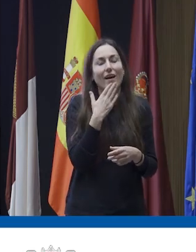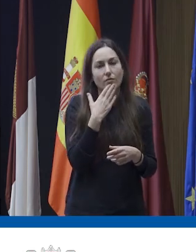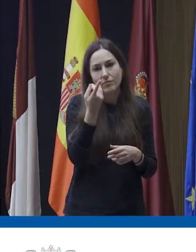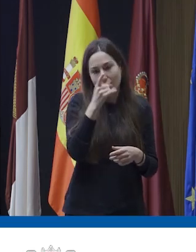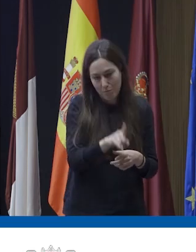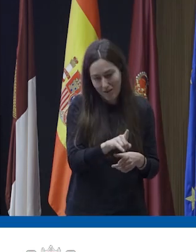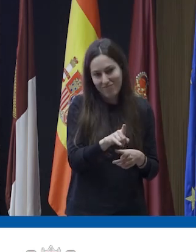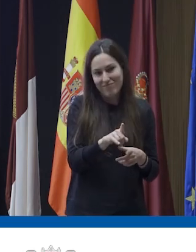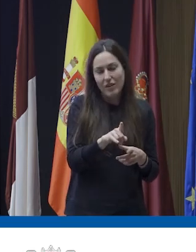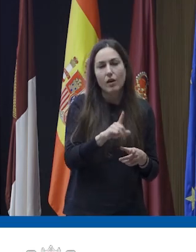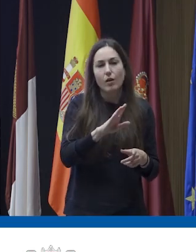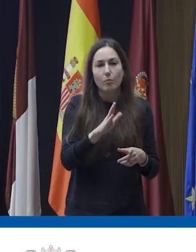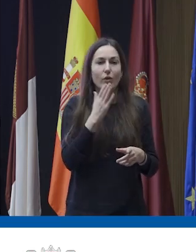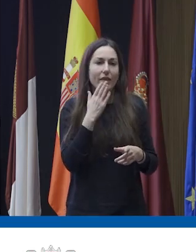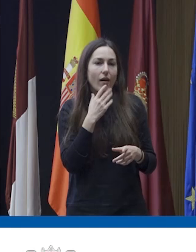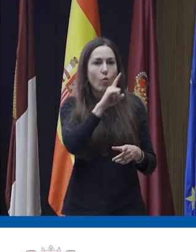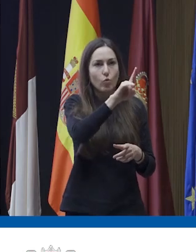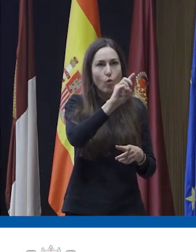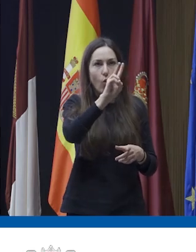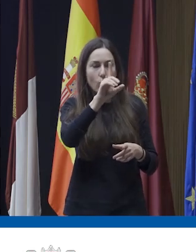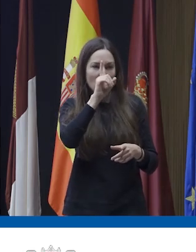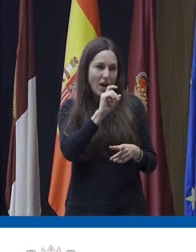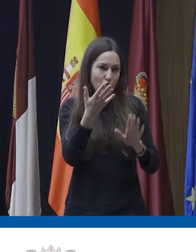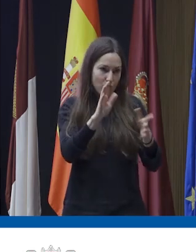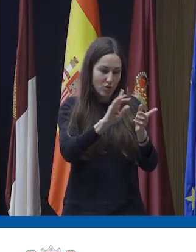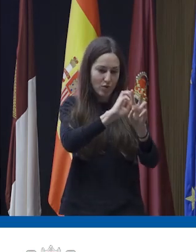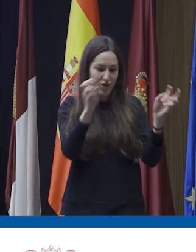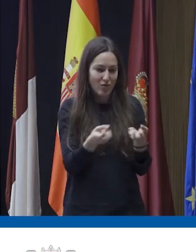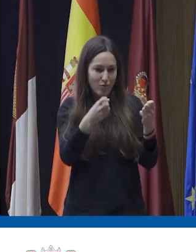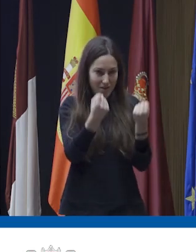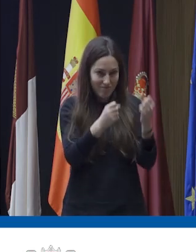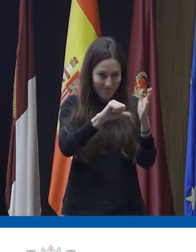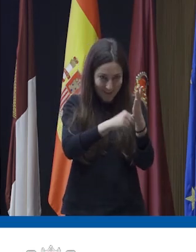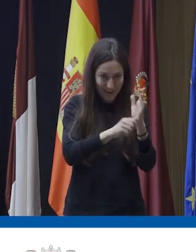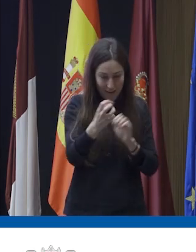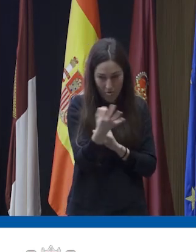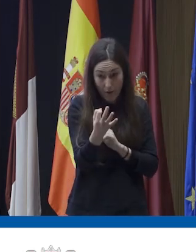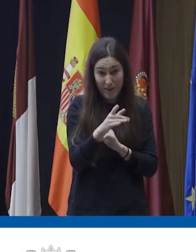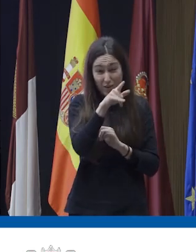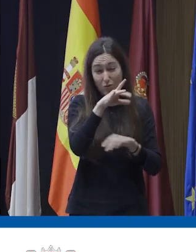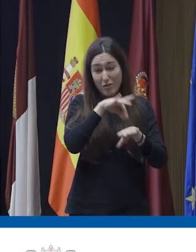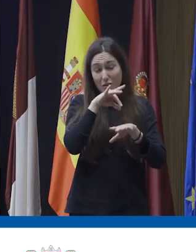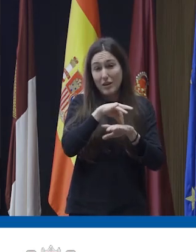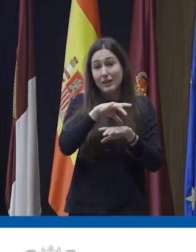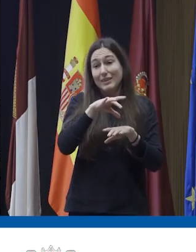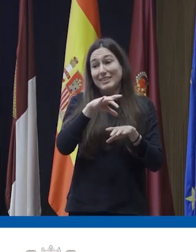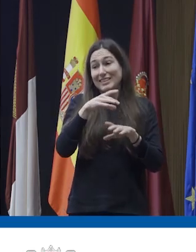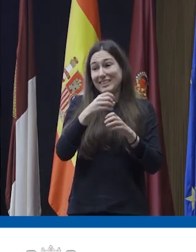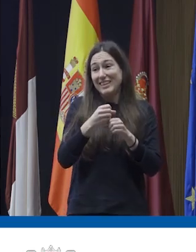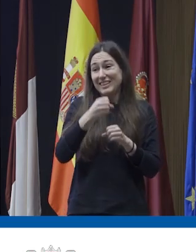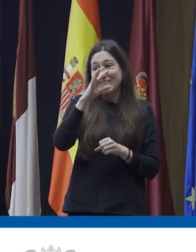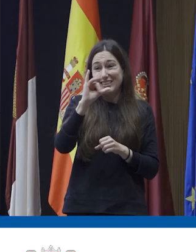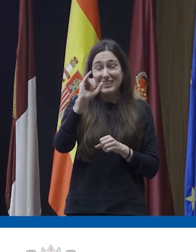habitualmente. Y bueno, lo que es en el caso de la patología sistémica que tienes, normalmente el ojo suele ir de